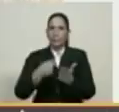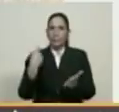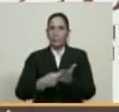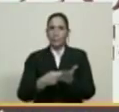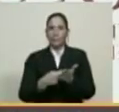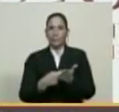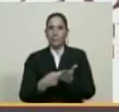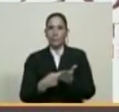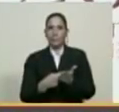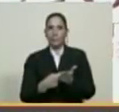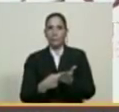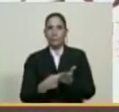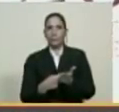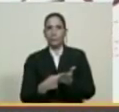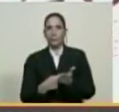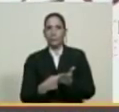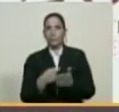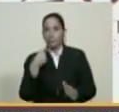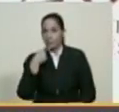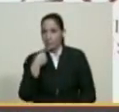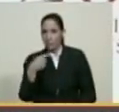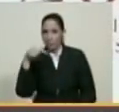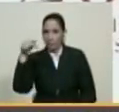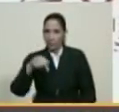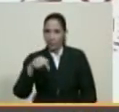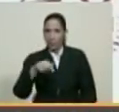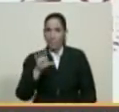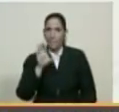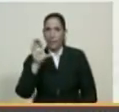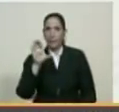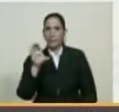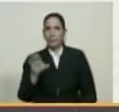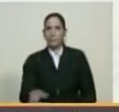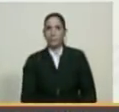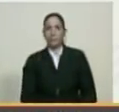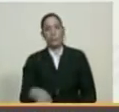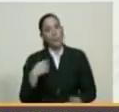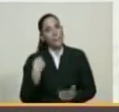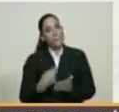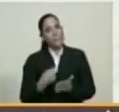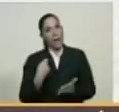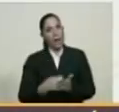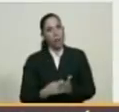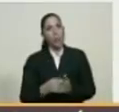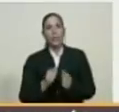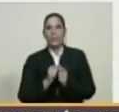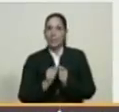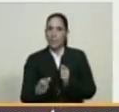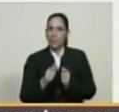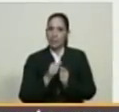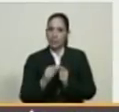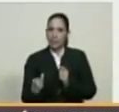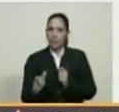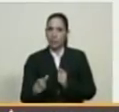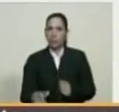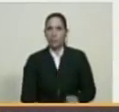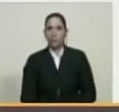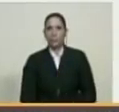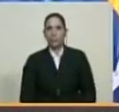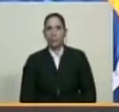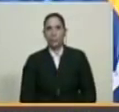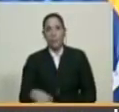demandarle, como decimos aquí en nuestro país, pago de efectivo en sencillo, que sean los pagos